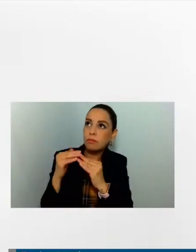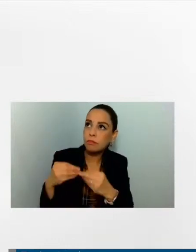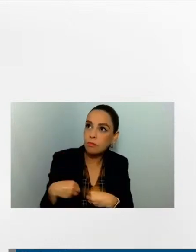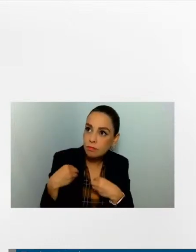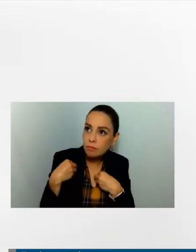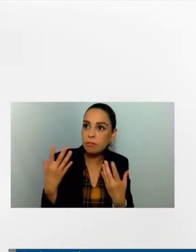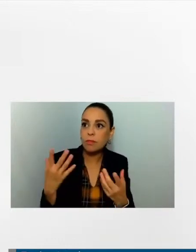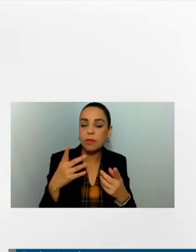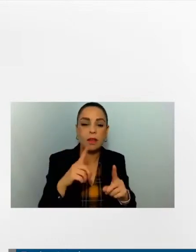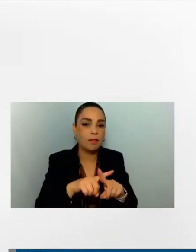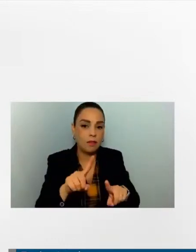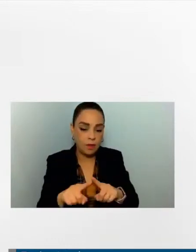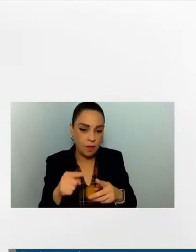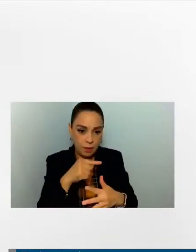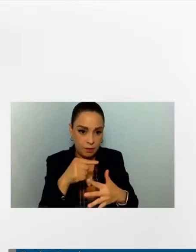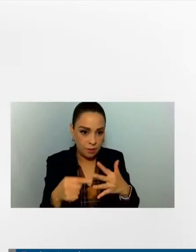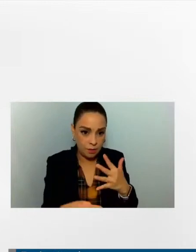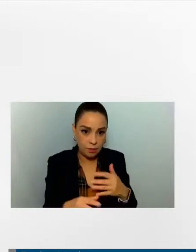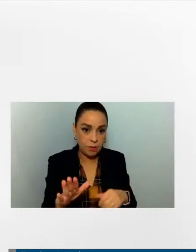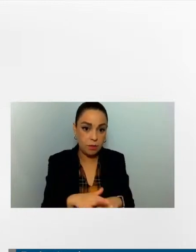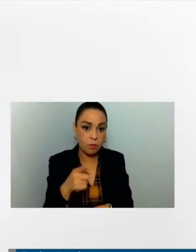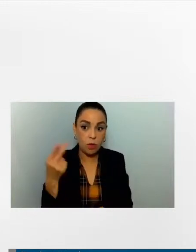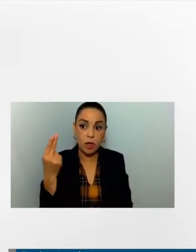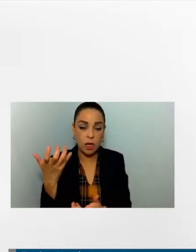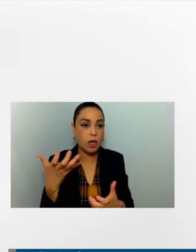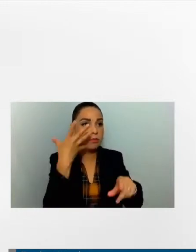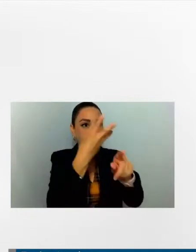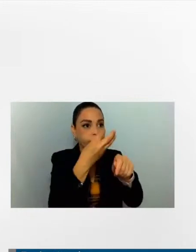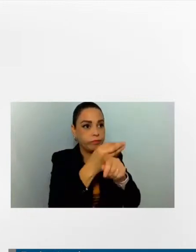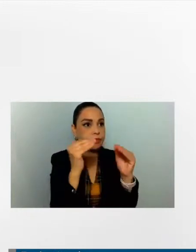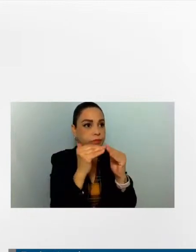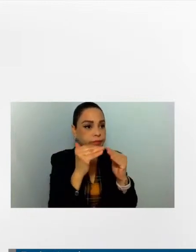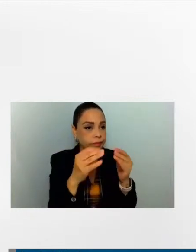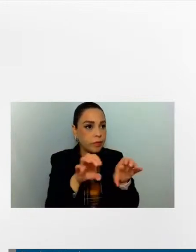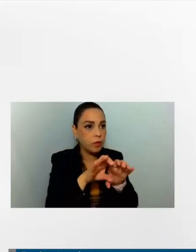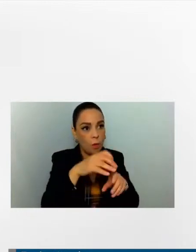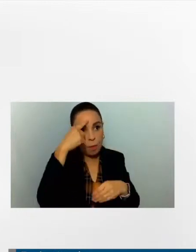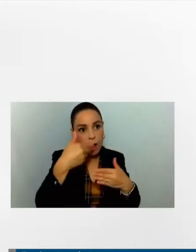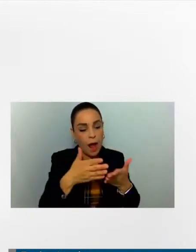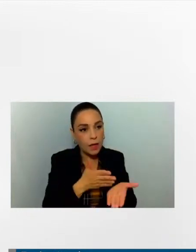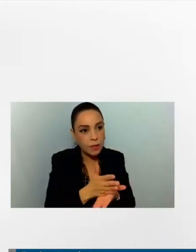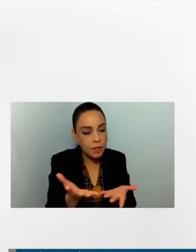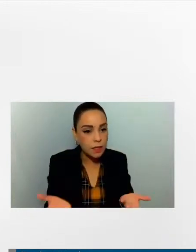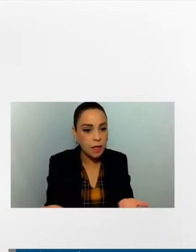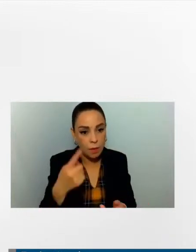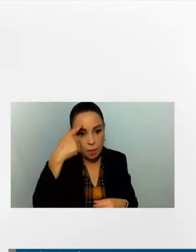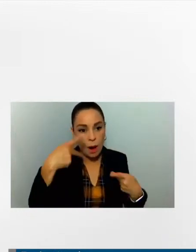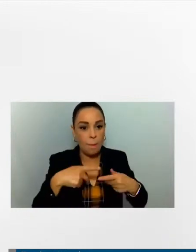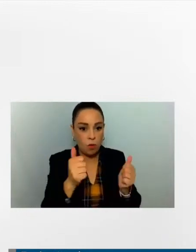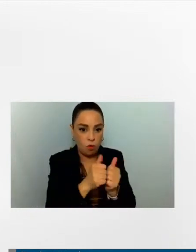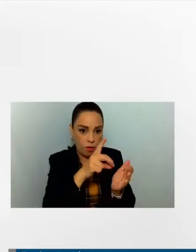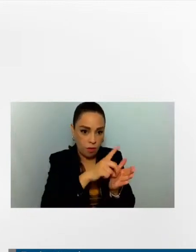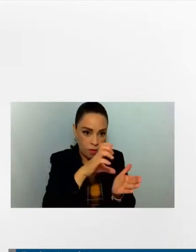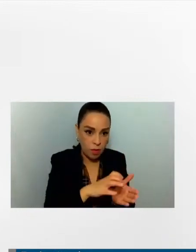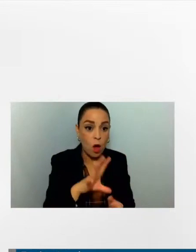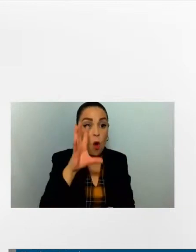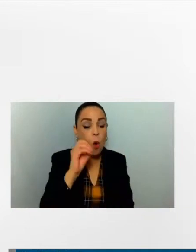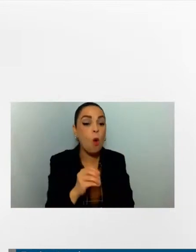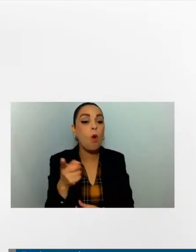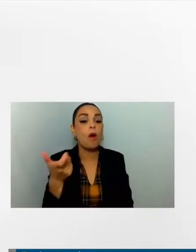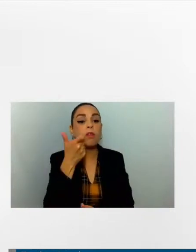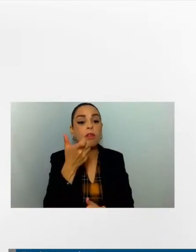los progenitores tienen que gastar en adaptaciones en la vivienda para que sea accesible, o que tienen que gastar en